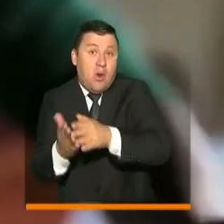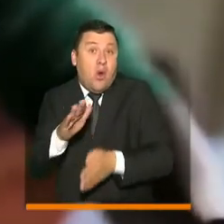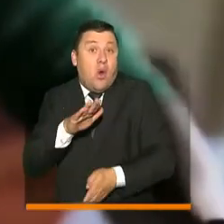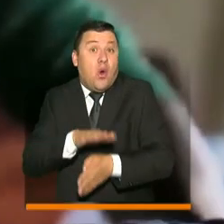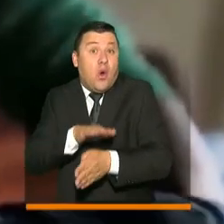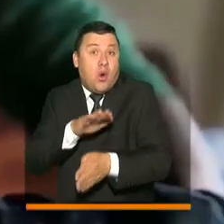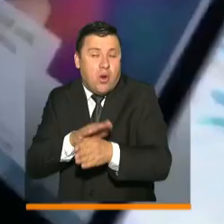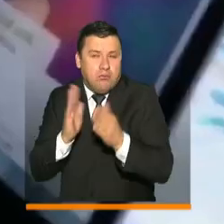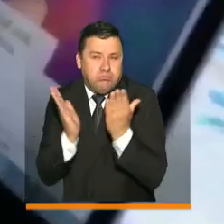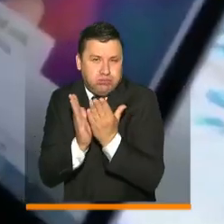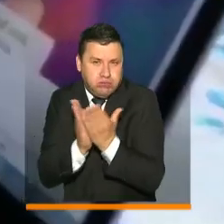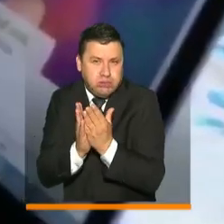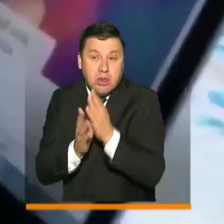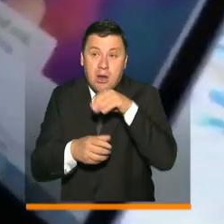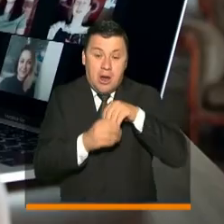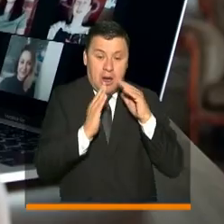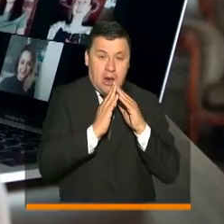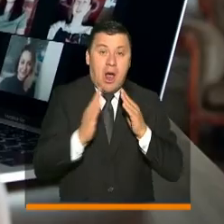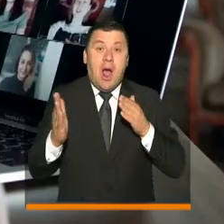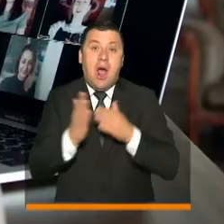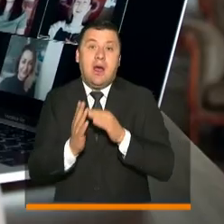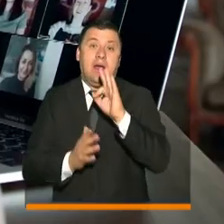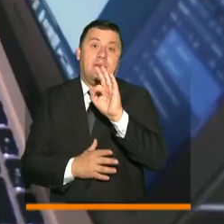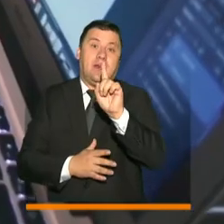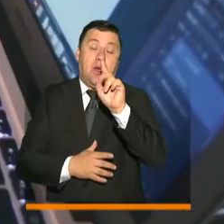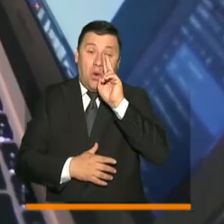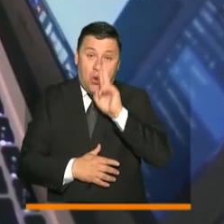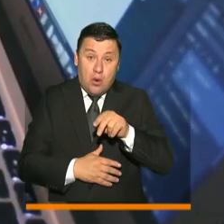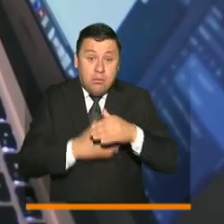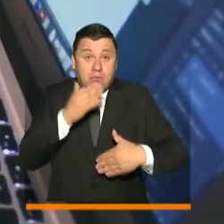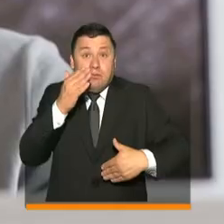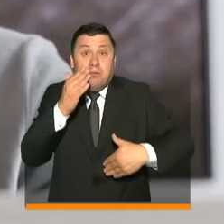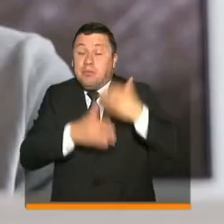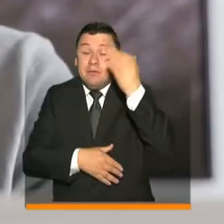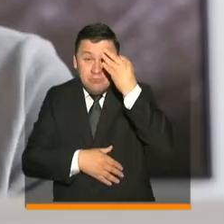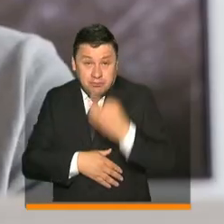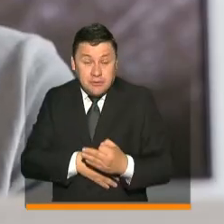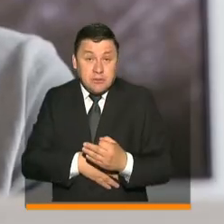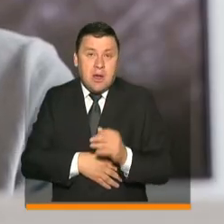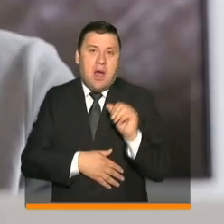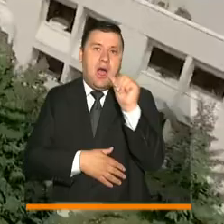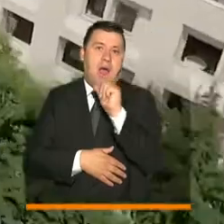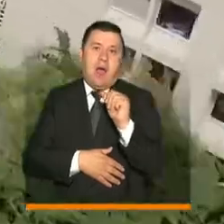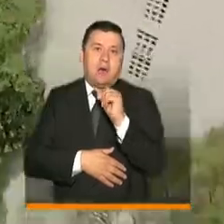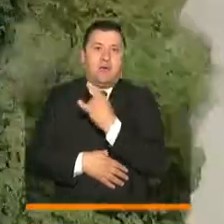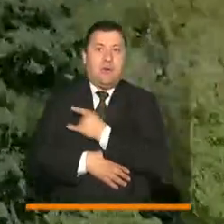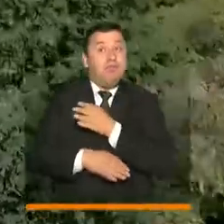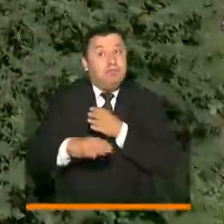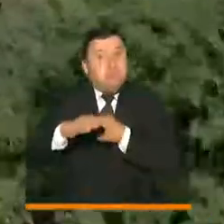la modalidad de estudio en casa hasta el 31 de julio, para dar inicio a la alternancia desde agosto.